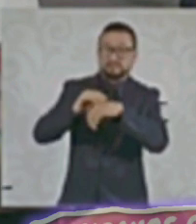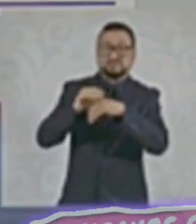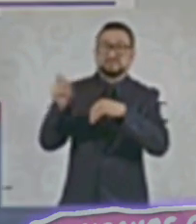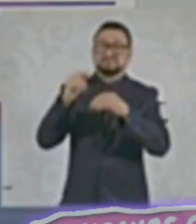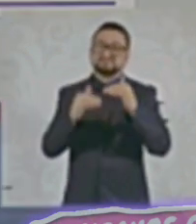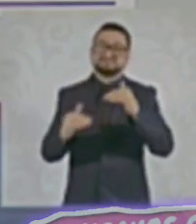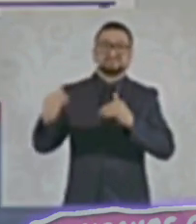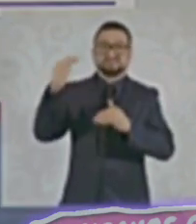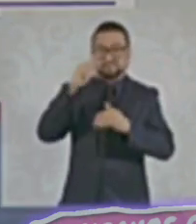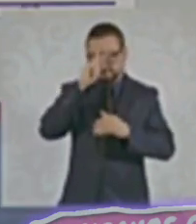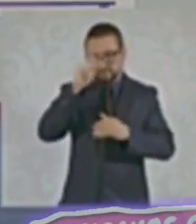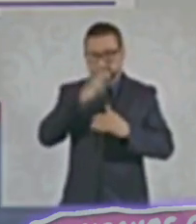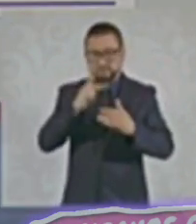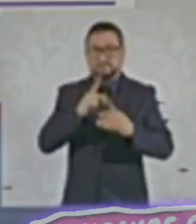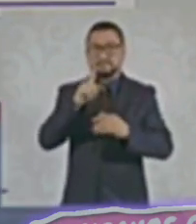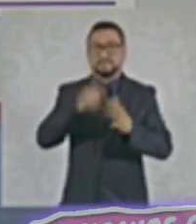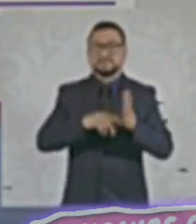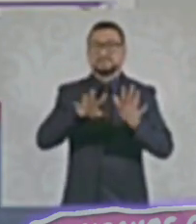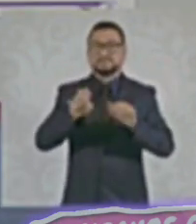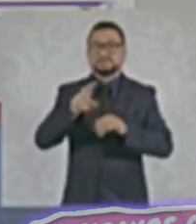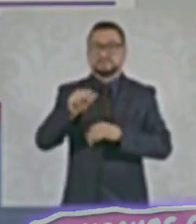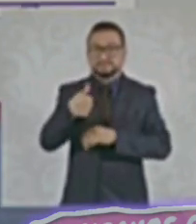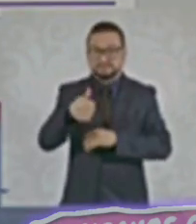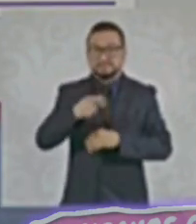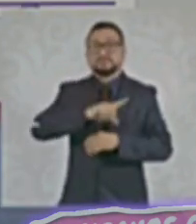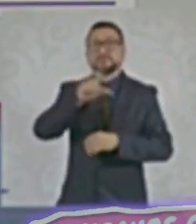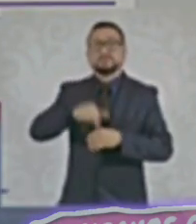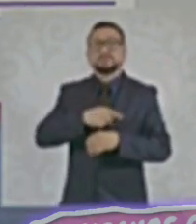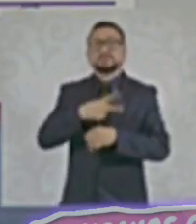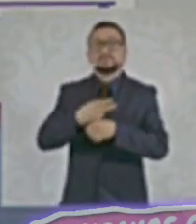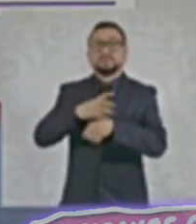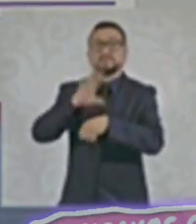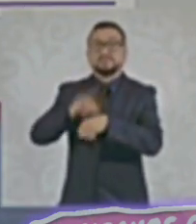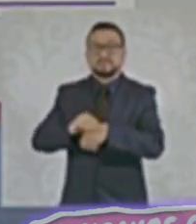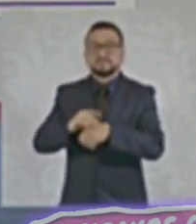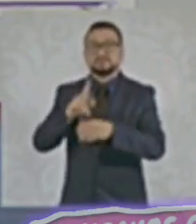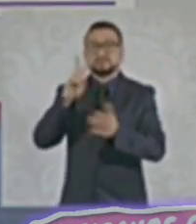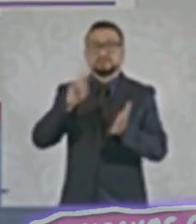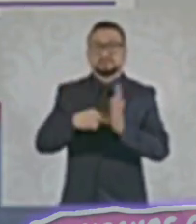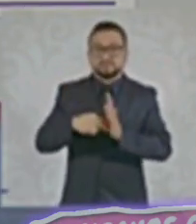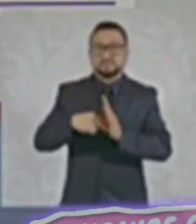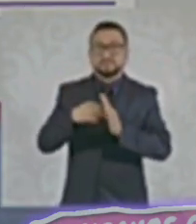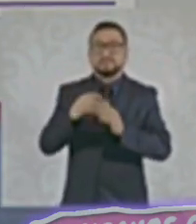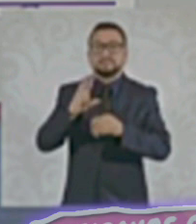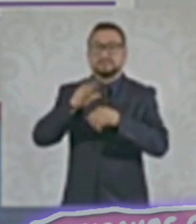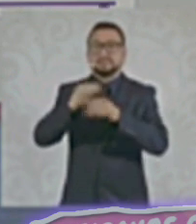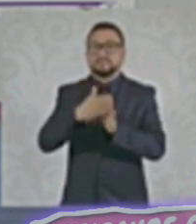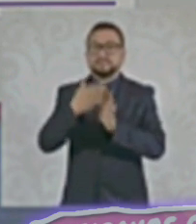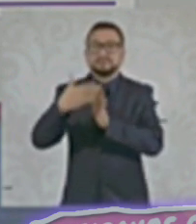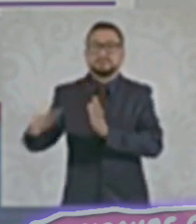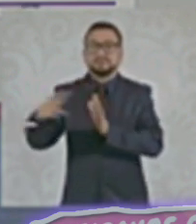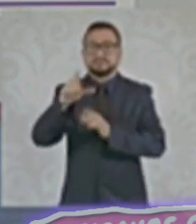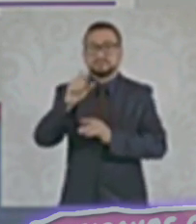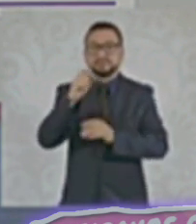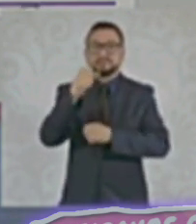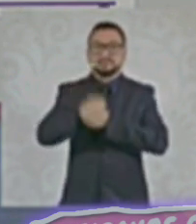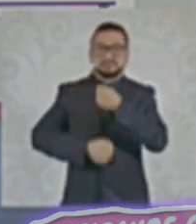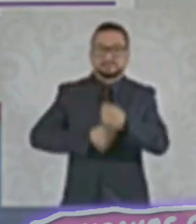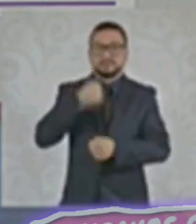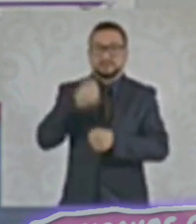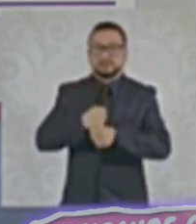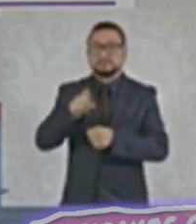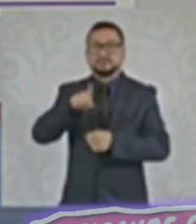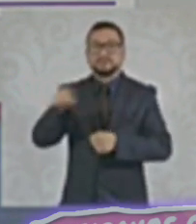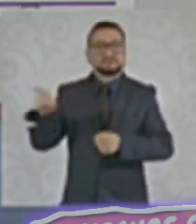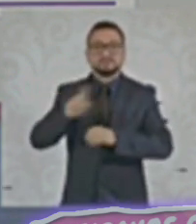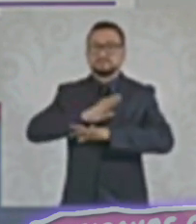en 1986. Luego se les otorgó otro permiso en 2000 que les extendió el permiso por 20 años. Ellos ya